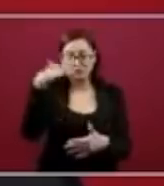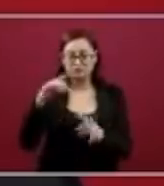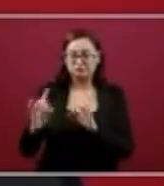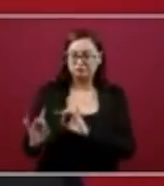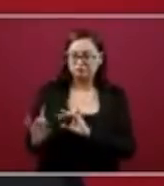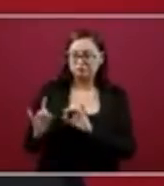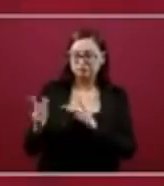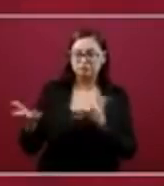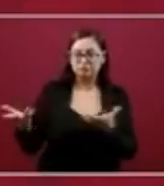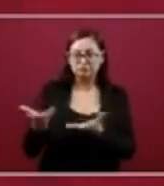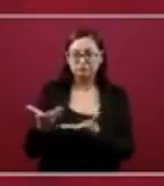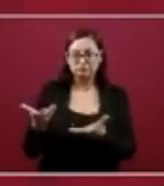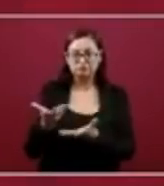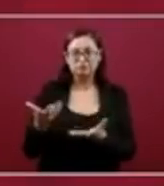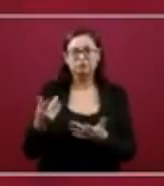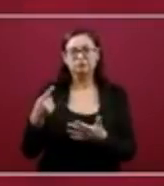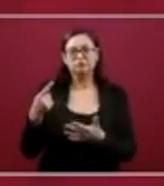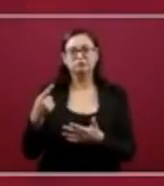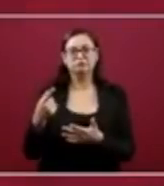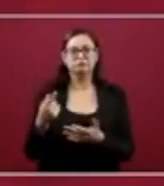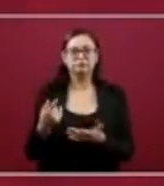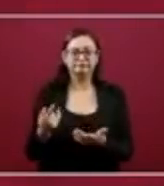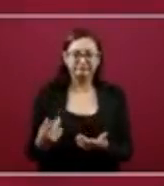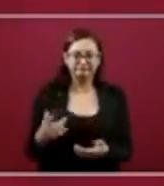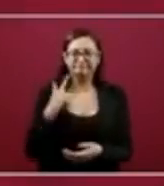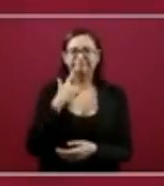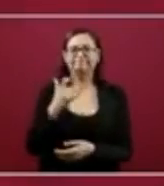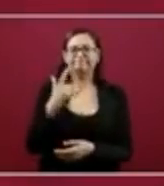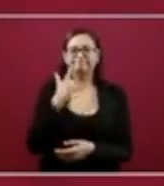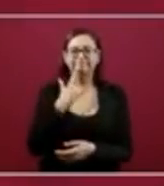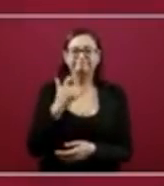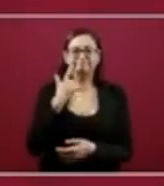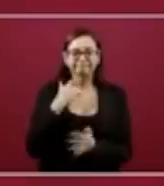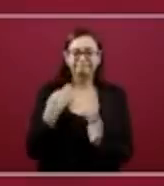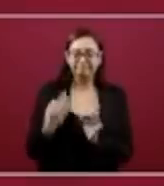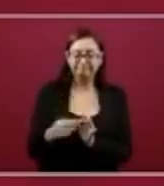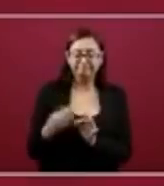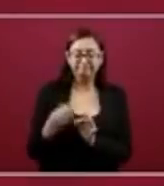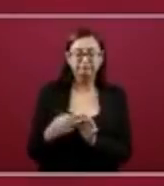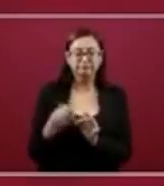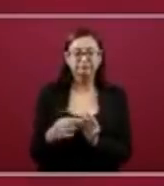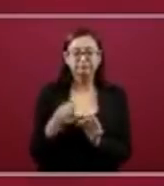de dedicación, perseverancia,